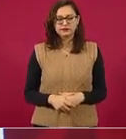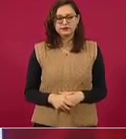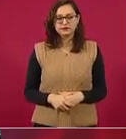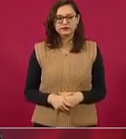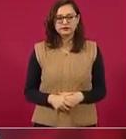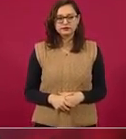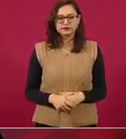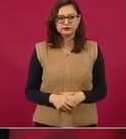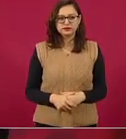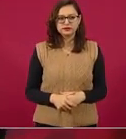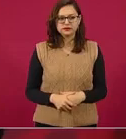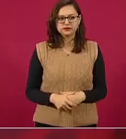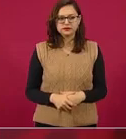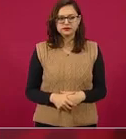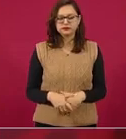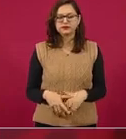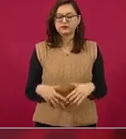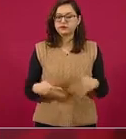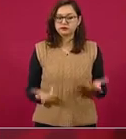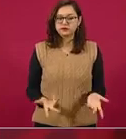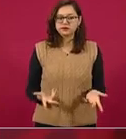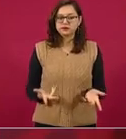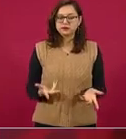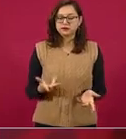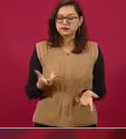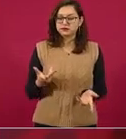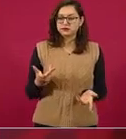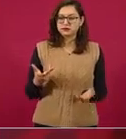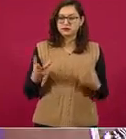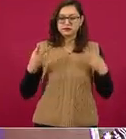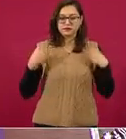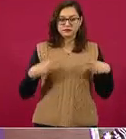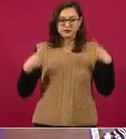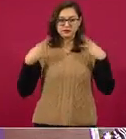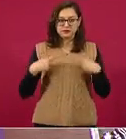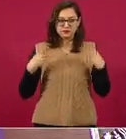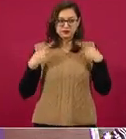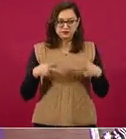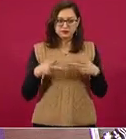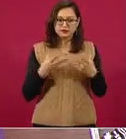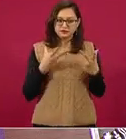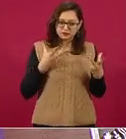No aceptan a dirigentes sociales.